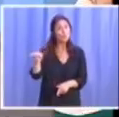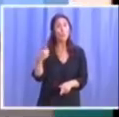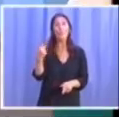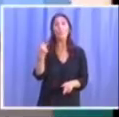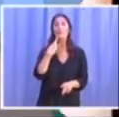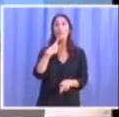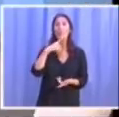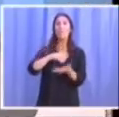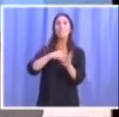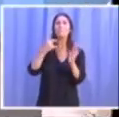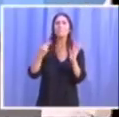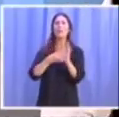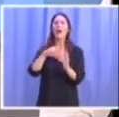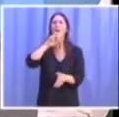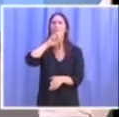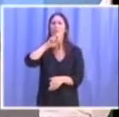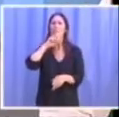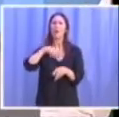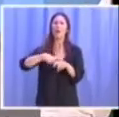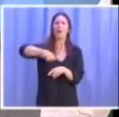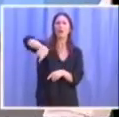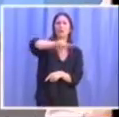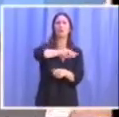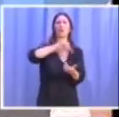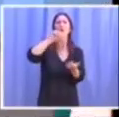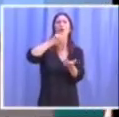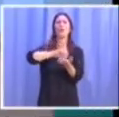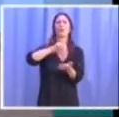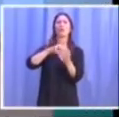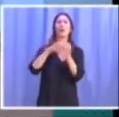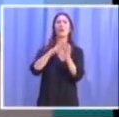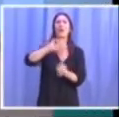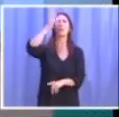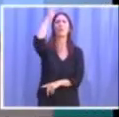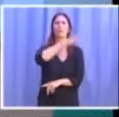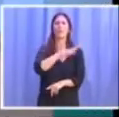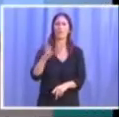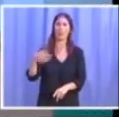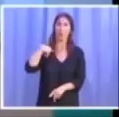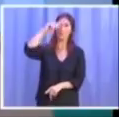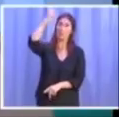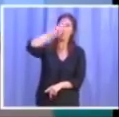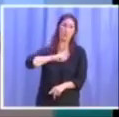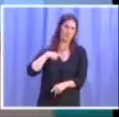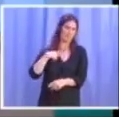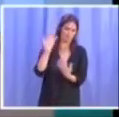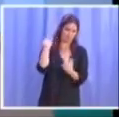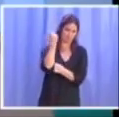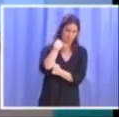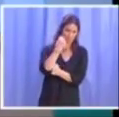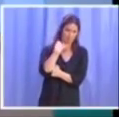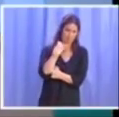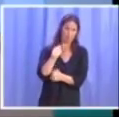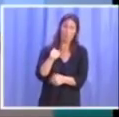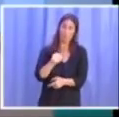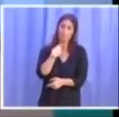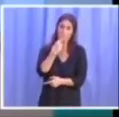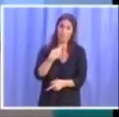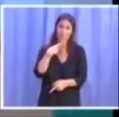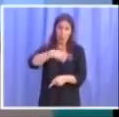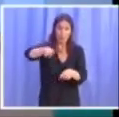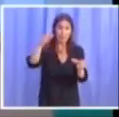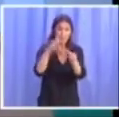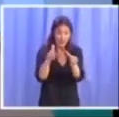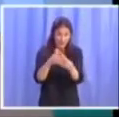en plan arzobispal, a los granadinos Dios os bendiga. A mí Dios me hace poco caso, pero yo procuro ayudarlo. Por eso digo,